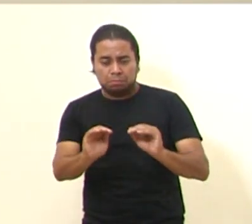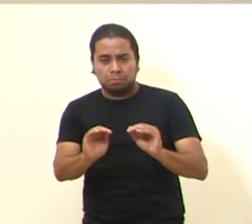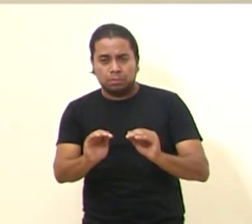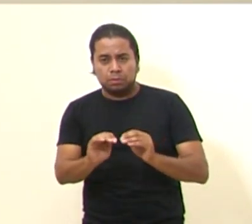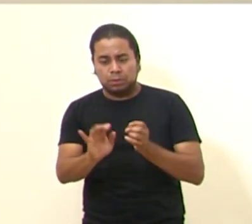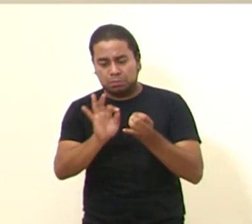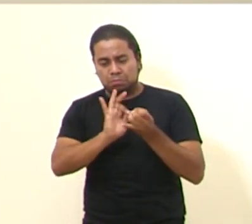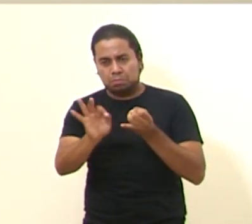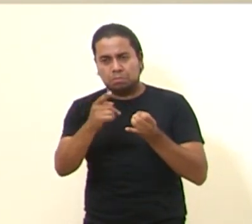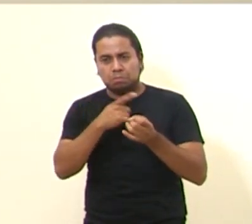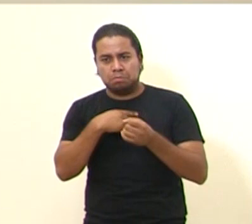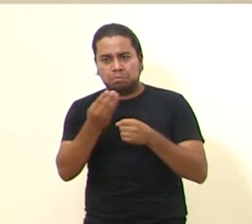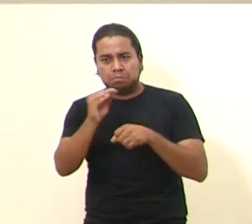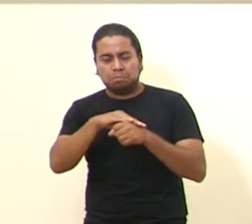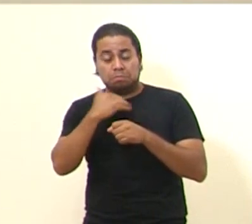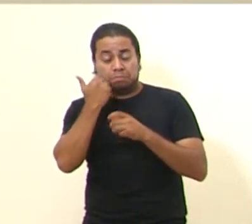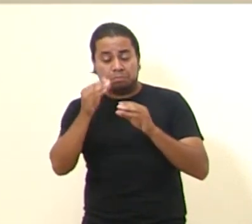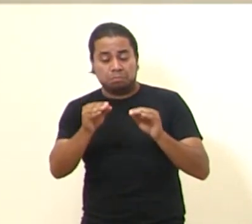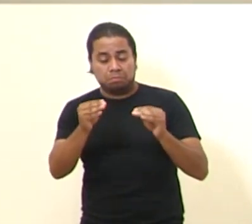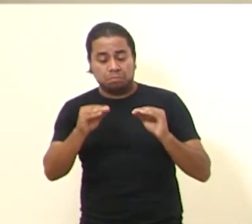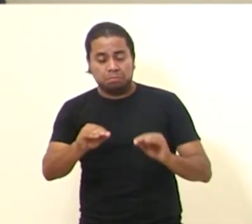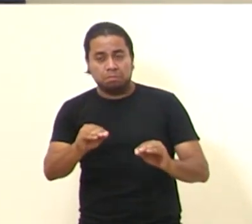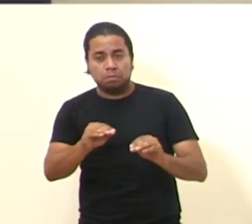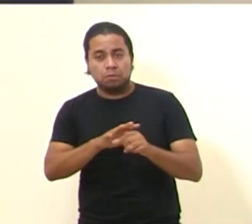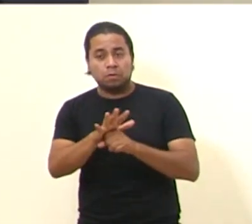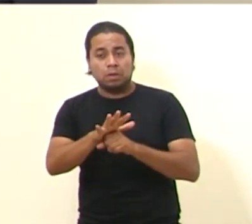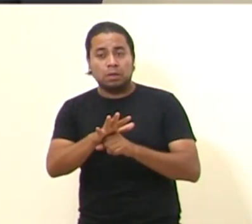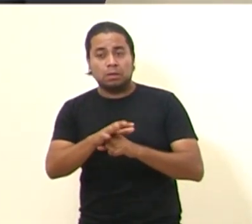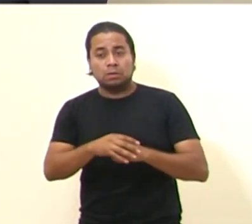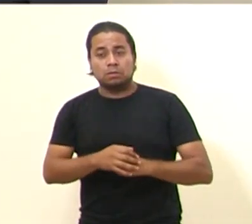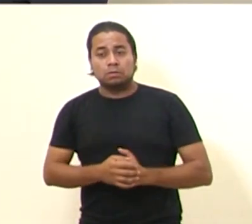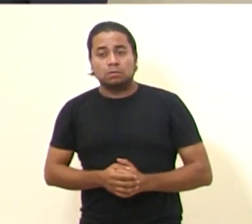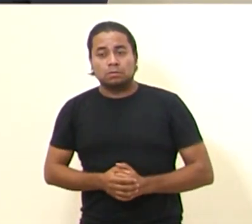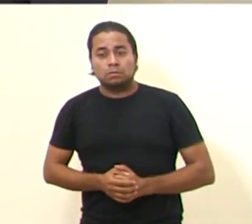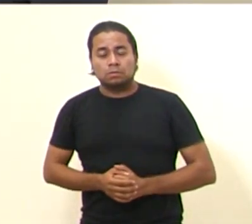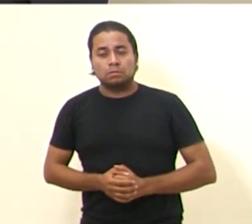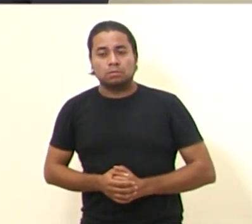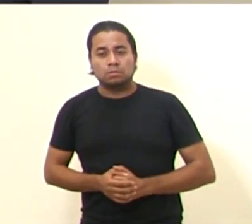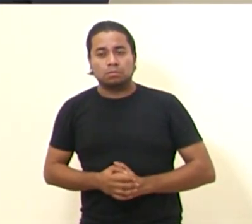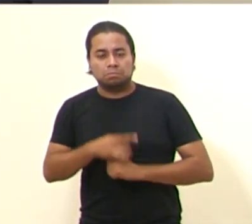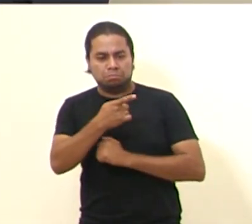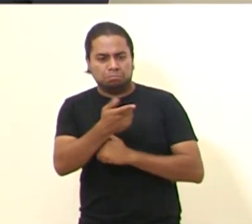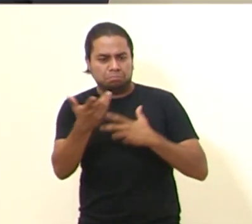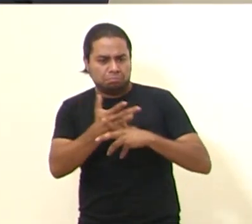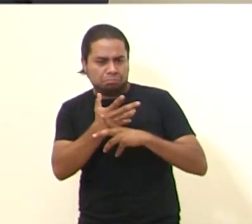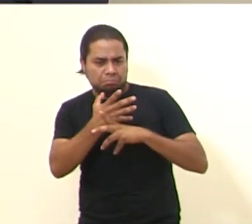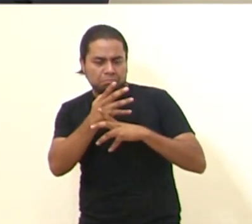finalmente me interesaría mucho saber sobre sus ritos